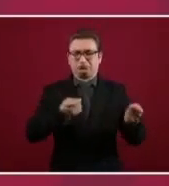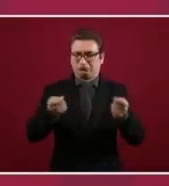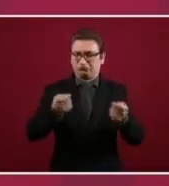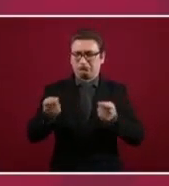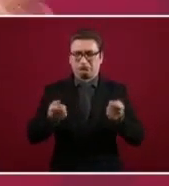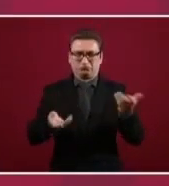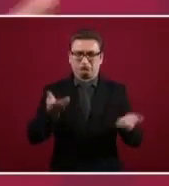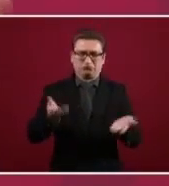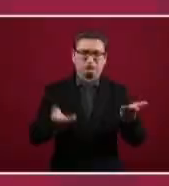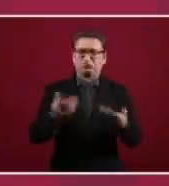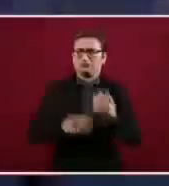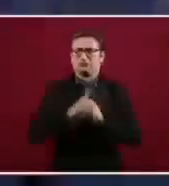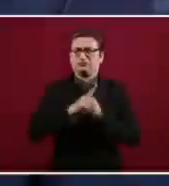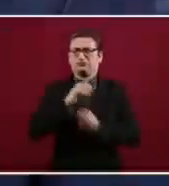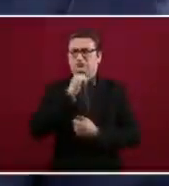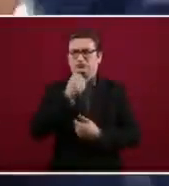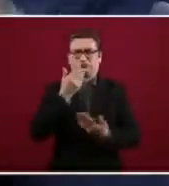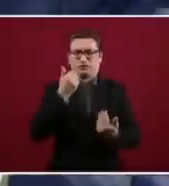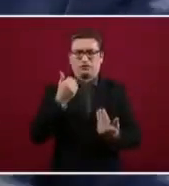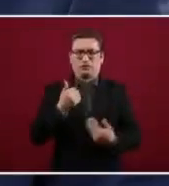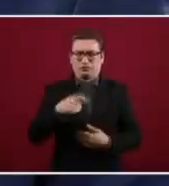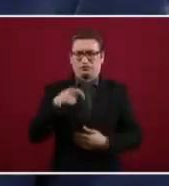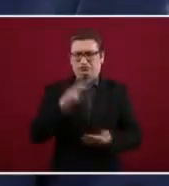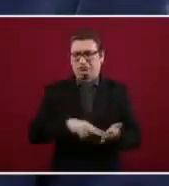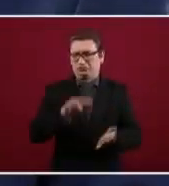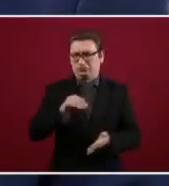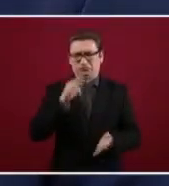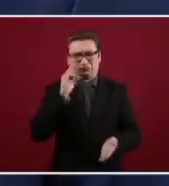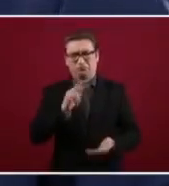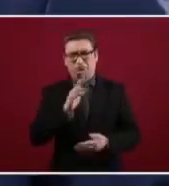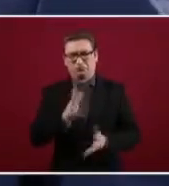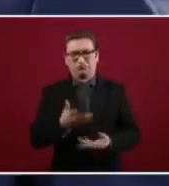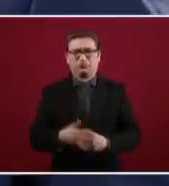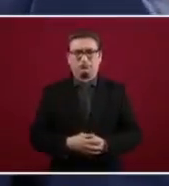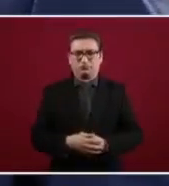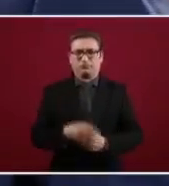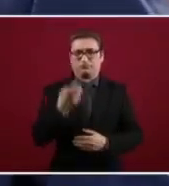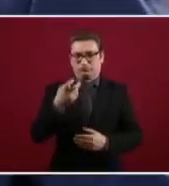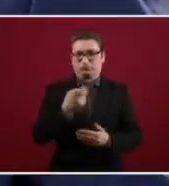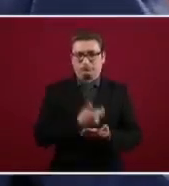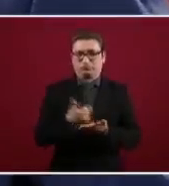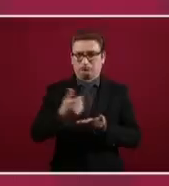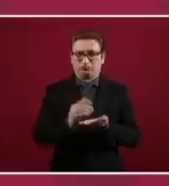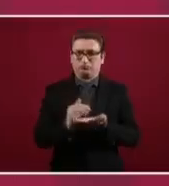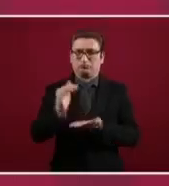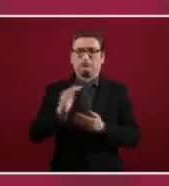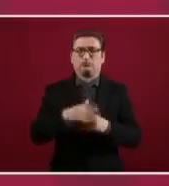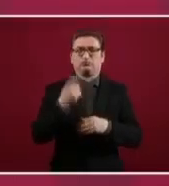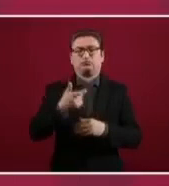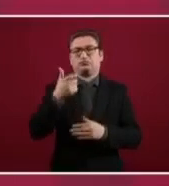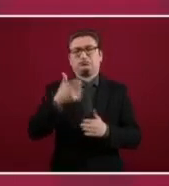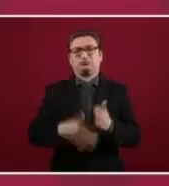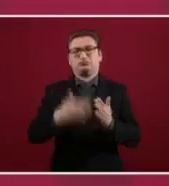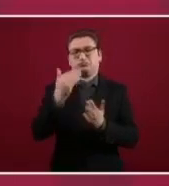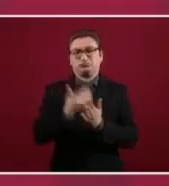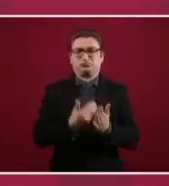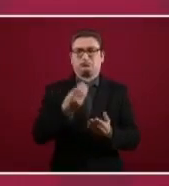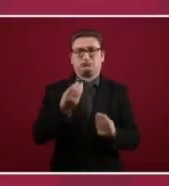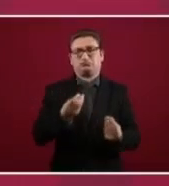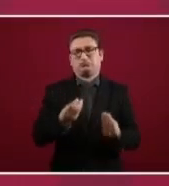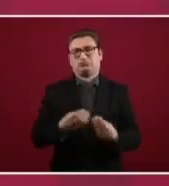no hay problema de inflación este año y si tenemos que aumentar el salario porque está muy bajo el salario